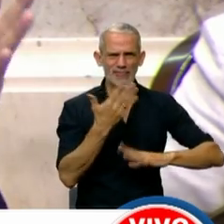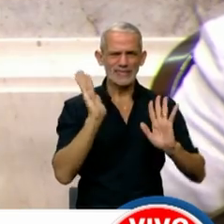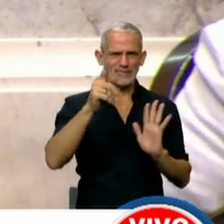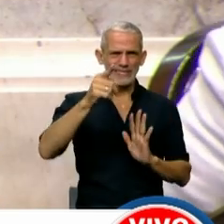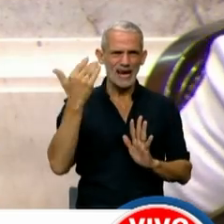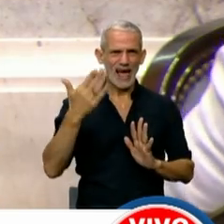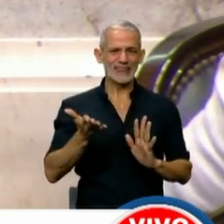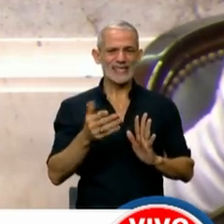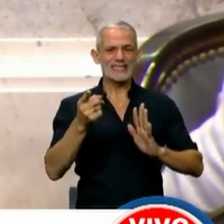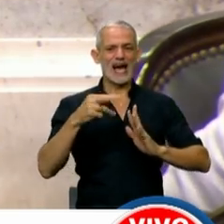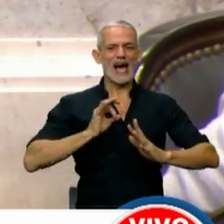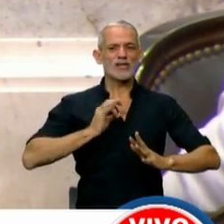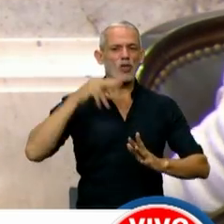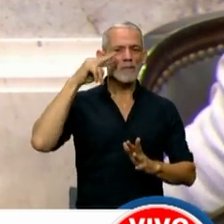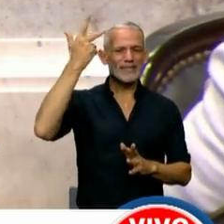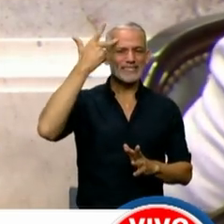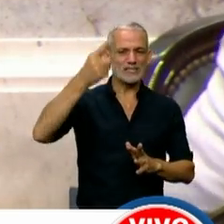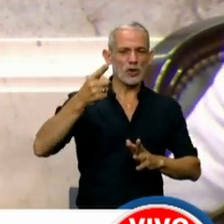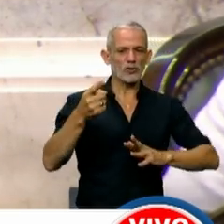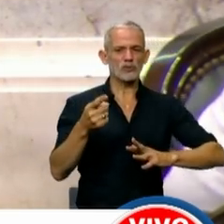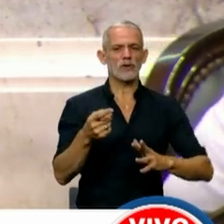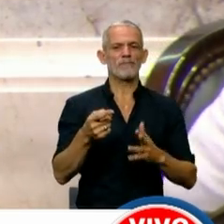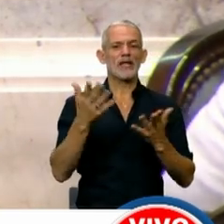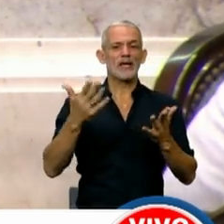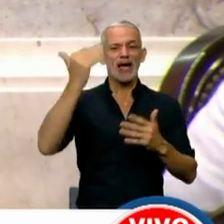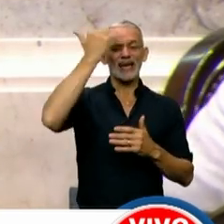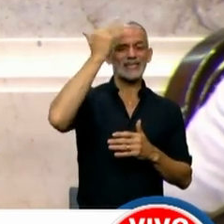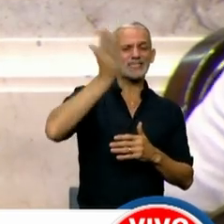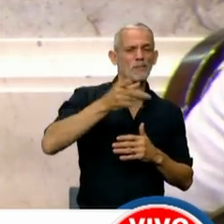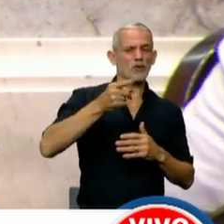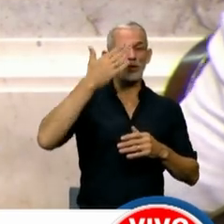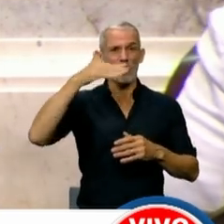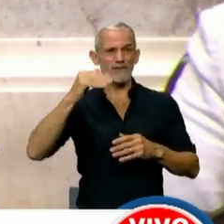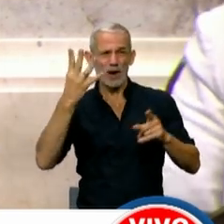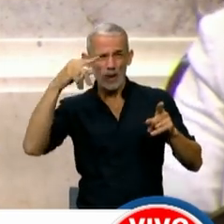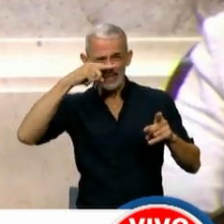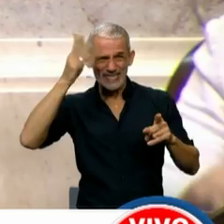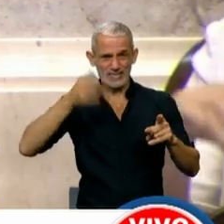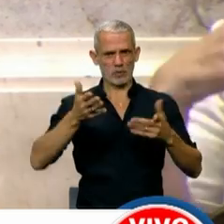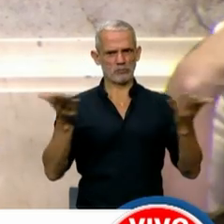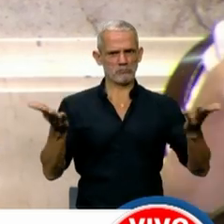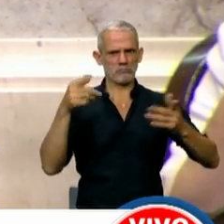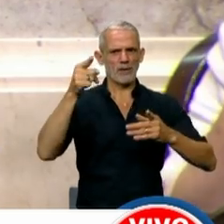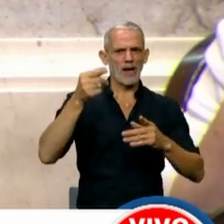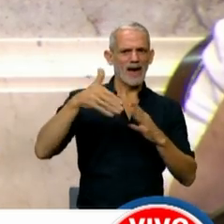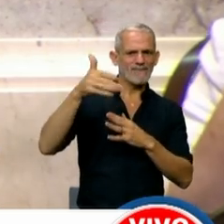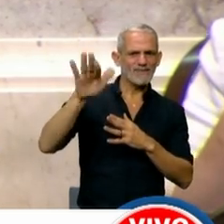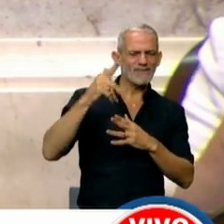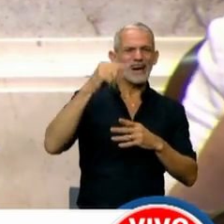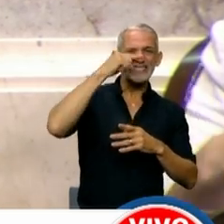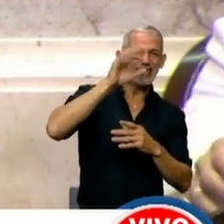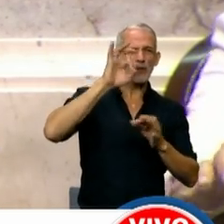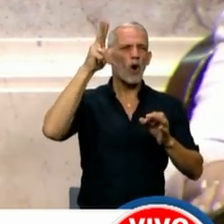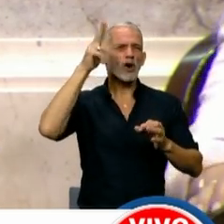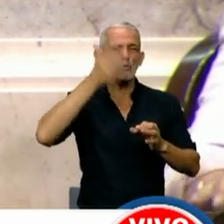en el 2018 que iban a estar en el 15 y terminaron el 47 2019 que iban a estar en el 78